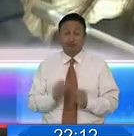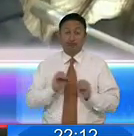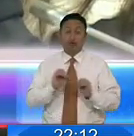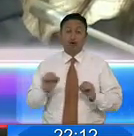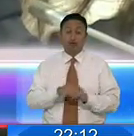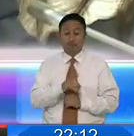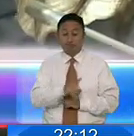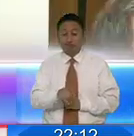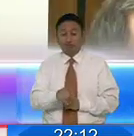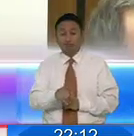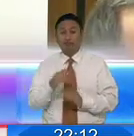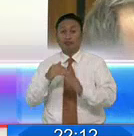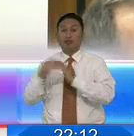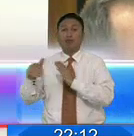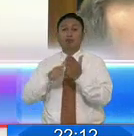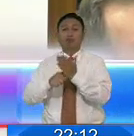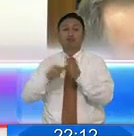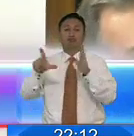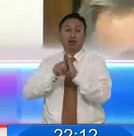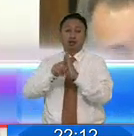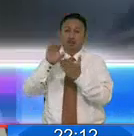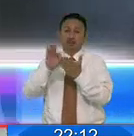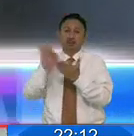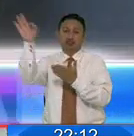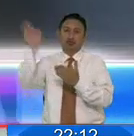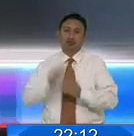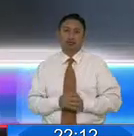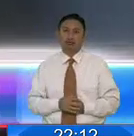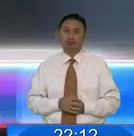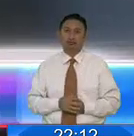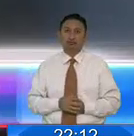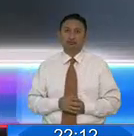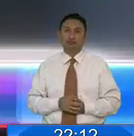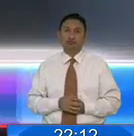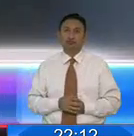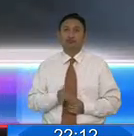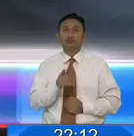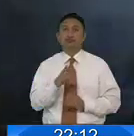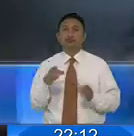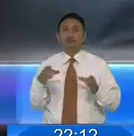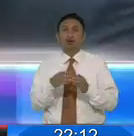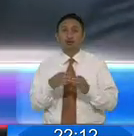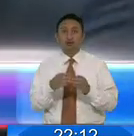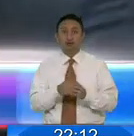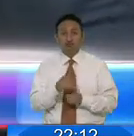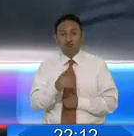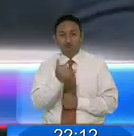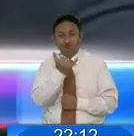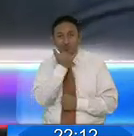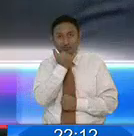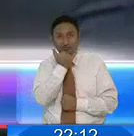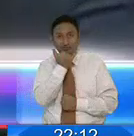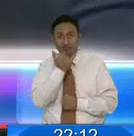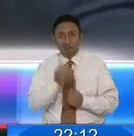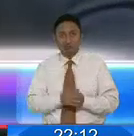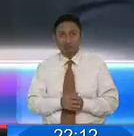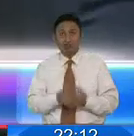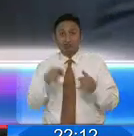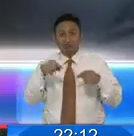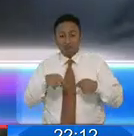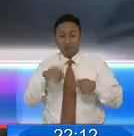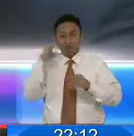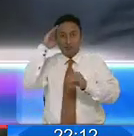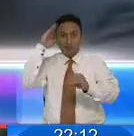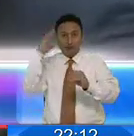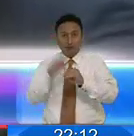cuerpo legal dijeron pasaba por el ministerio de la ley es un mal manejo de la condición con con un fragante propósito